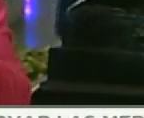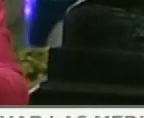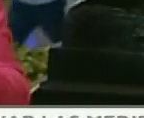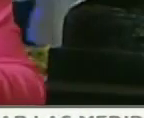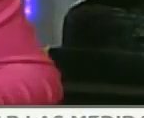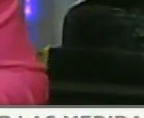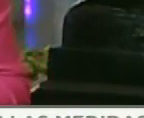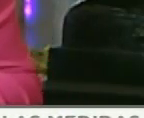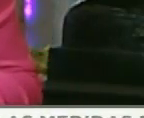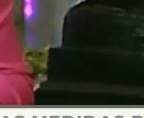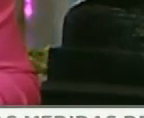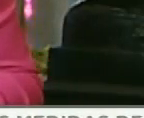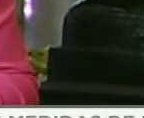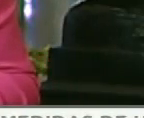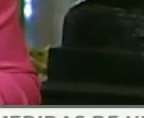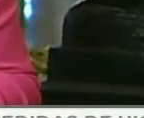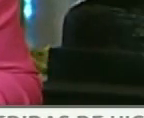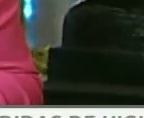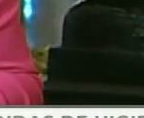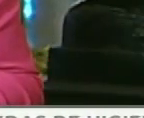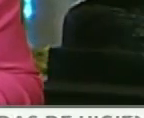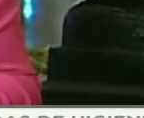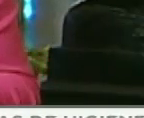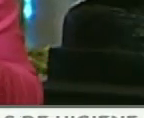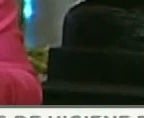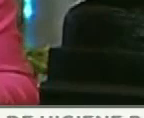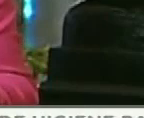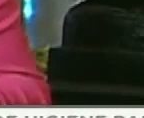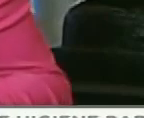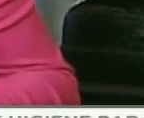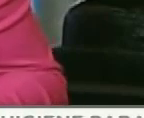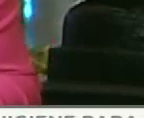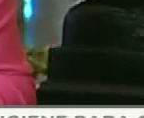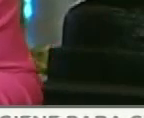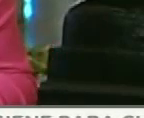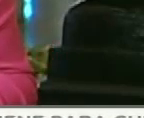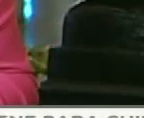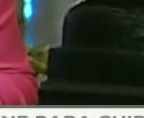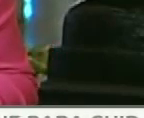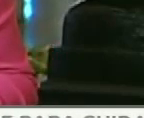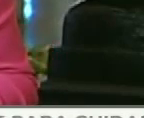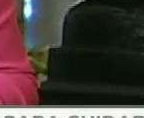parte del gobierno bolivariano para la protección del pueblo. Con esta información devolvemos el pase al estudio. Adelante.